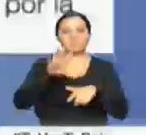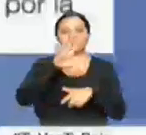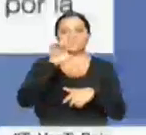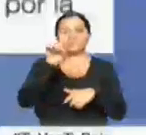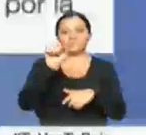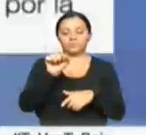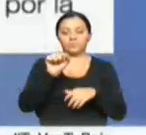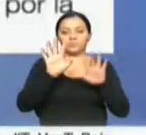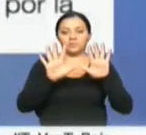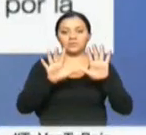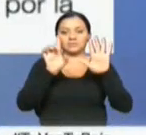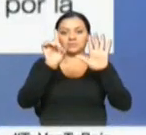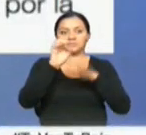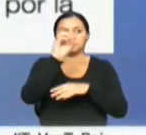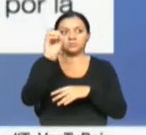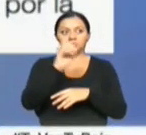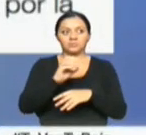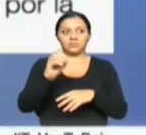51,16%, Lasso